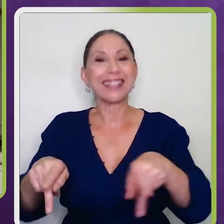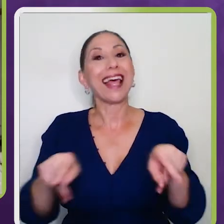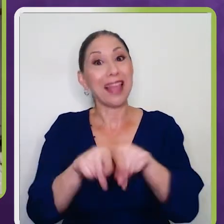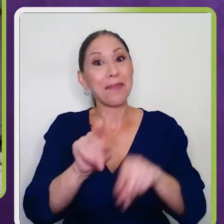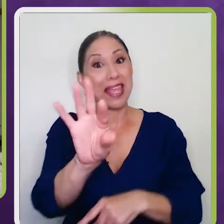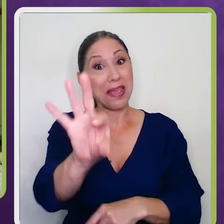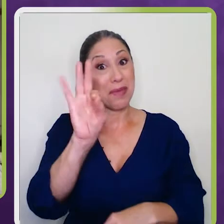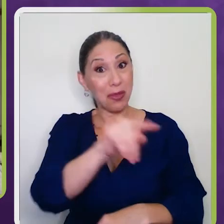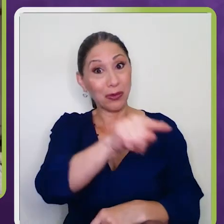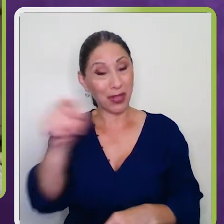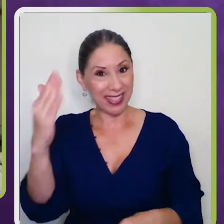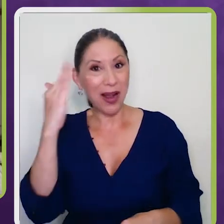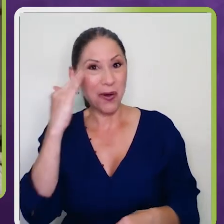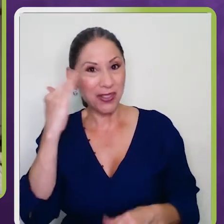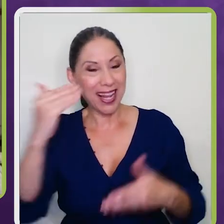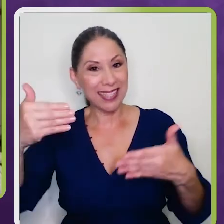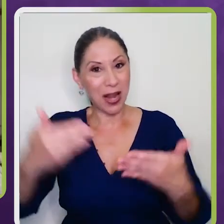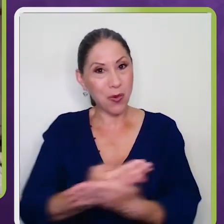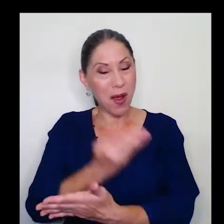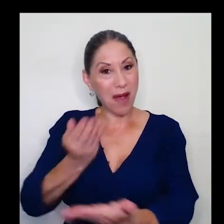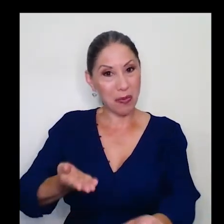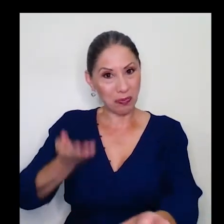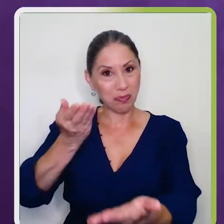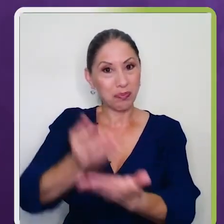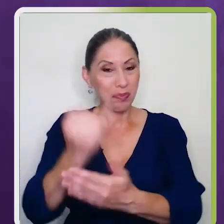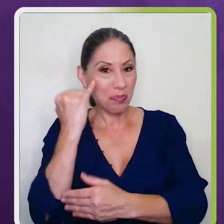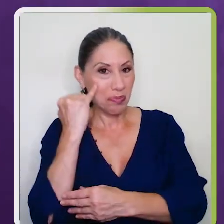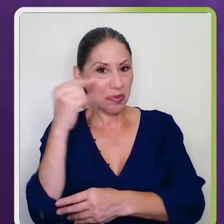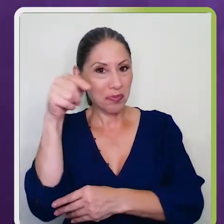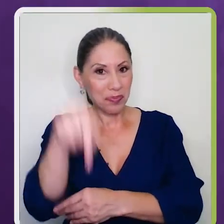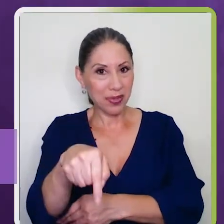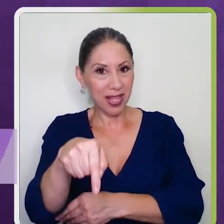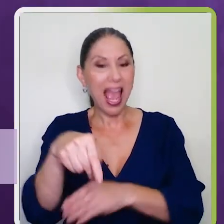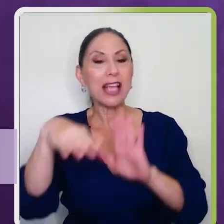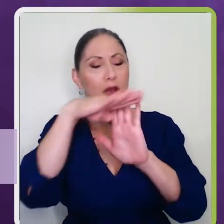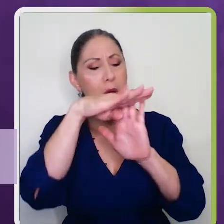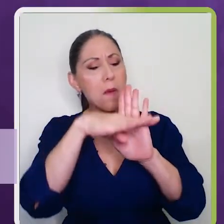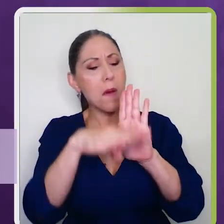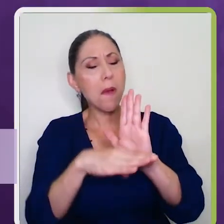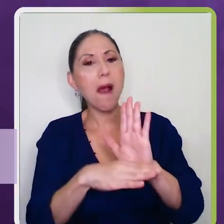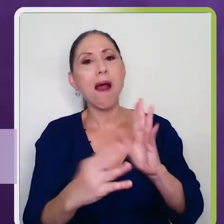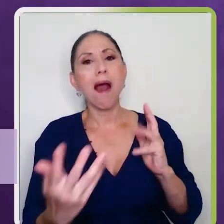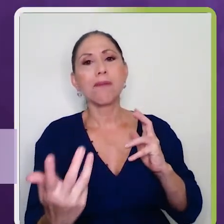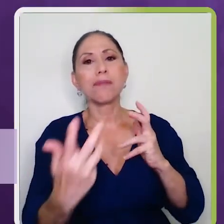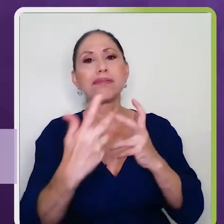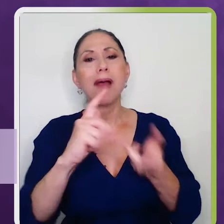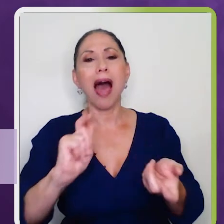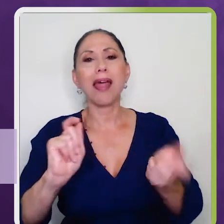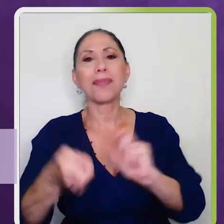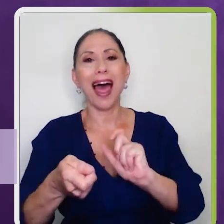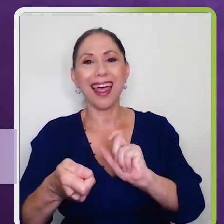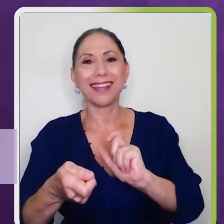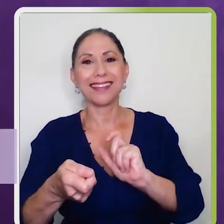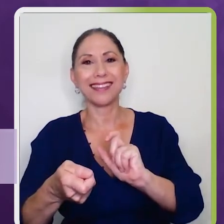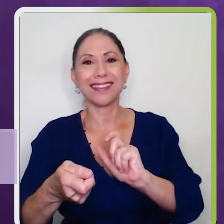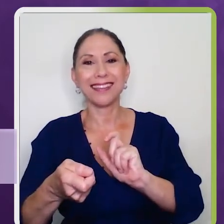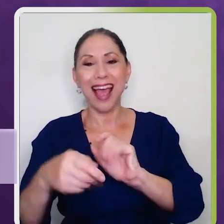a conocer esta nueva iniciativa, que son regulaciones adaptadas a los